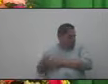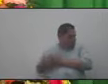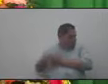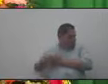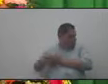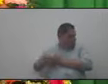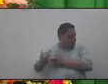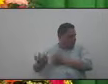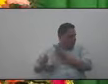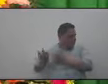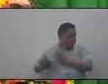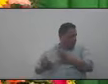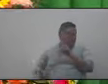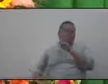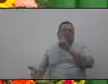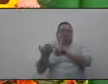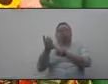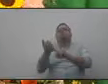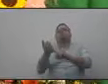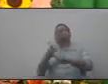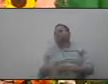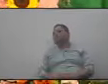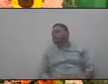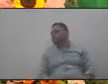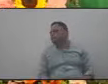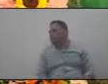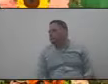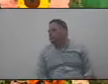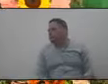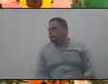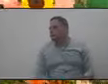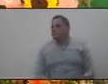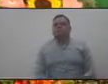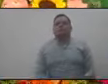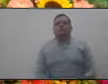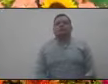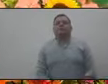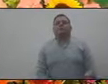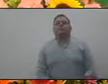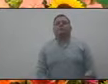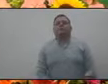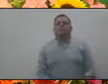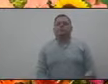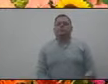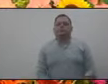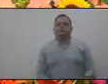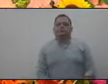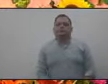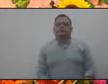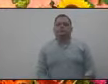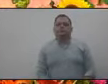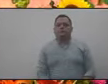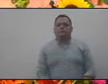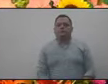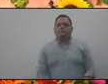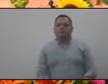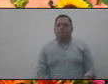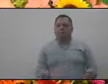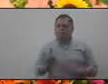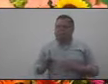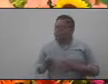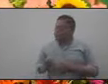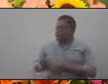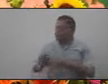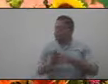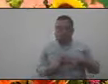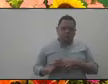vida a Capresoca. Y el otro es, ahora que usted habla de que definitivamente unidos es mejor,